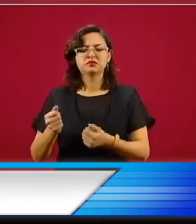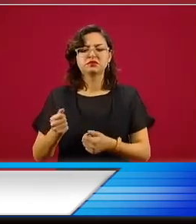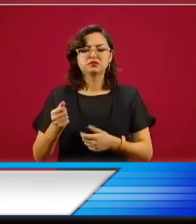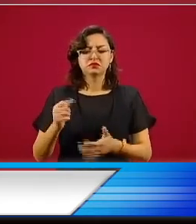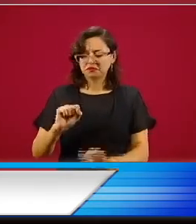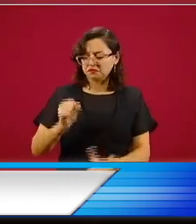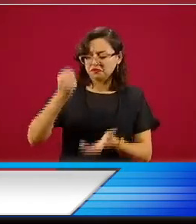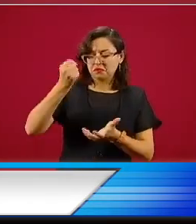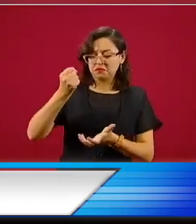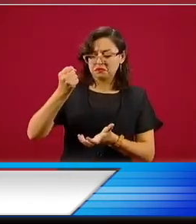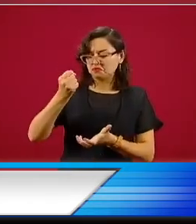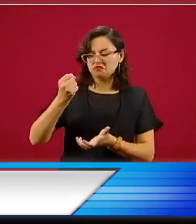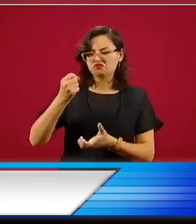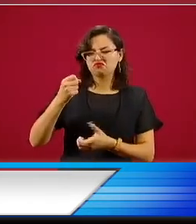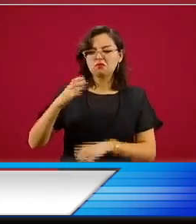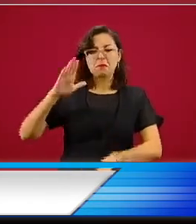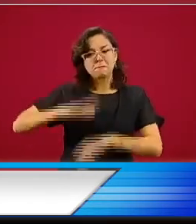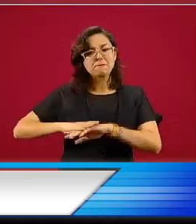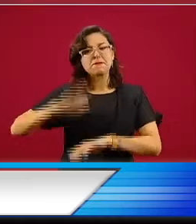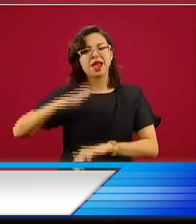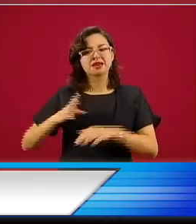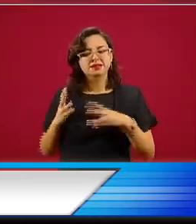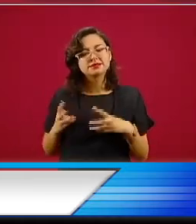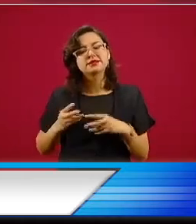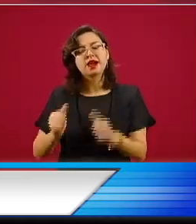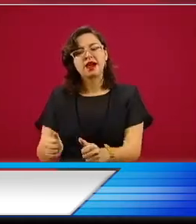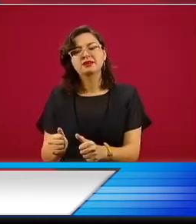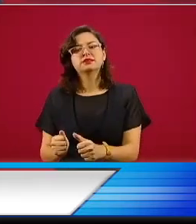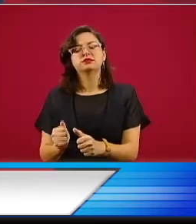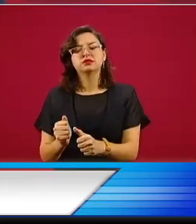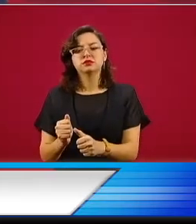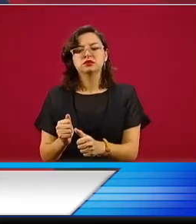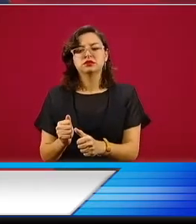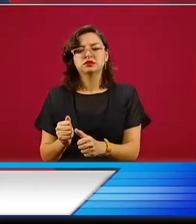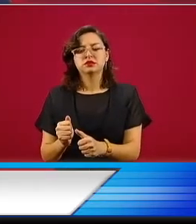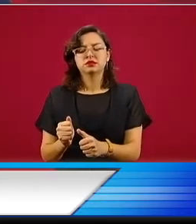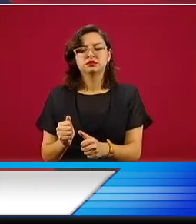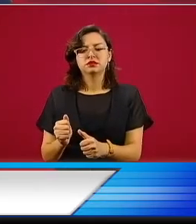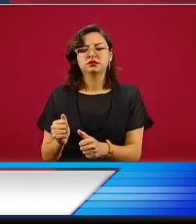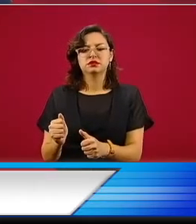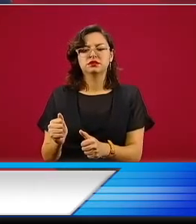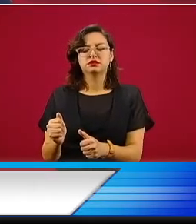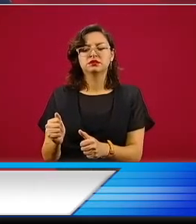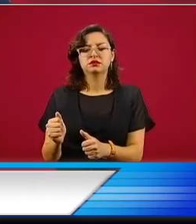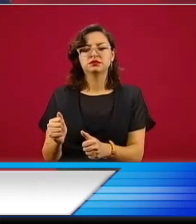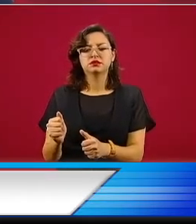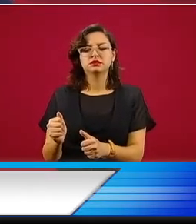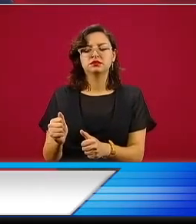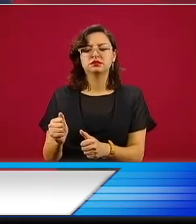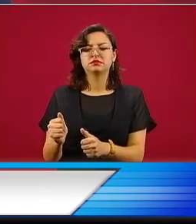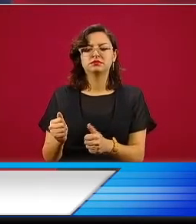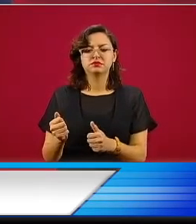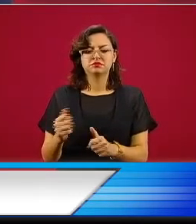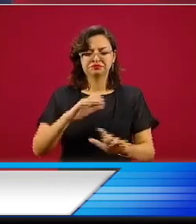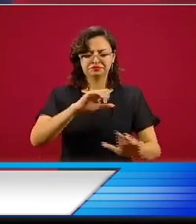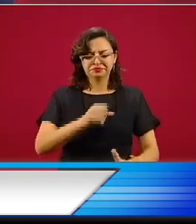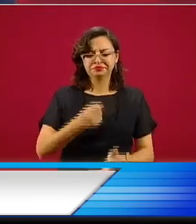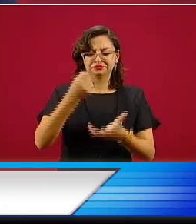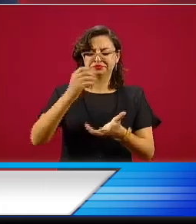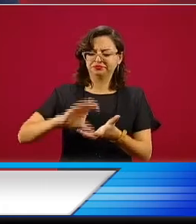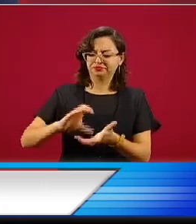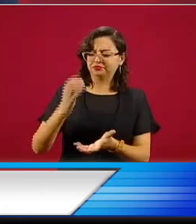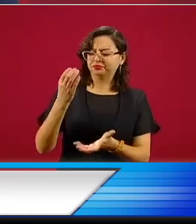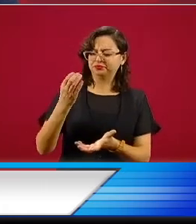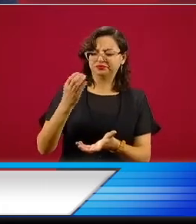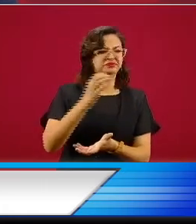conducen actualmente la estrategia. Médicos y matemáticos que darán este planteamiento. Ante esta posibilidad, el presidente se muestra